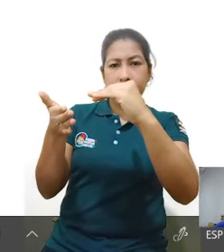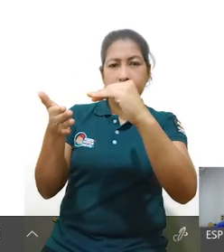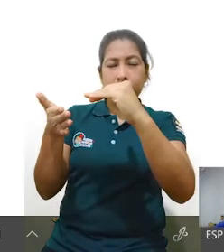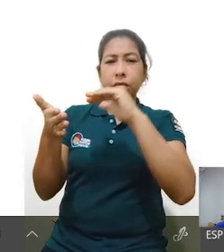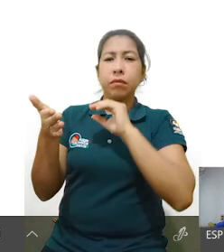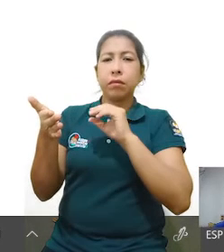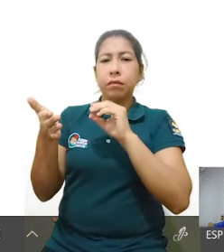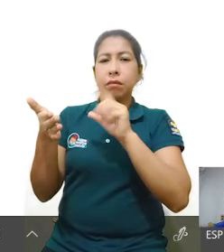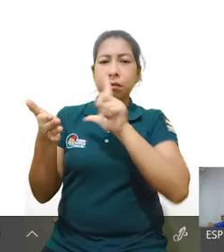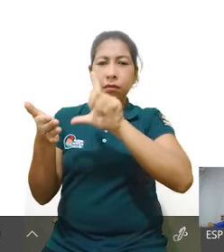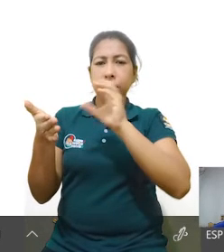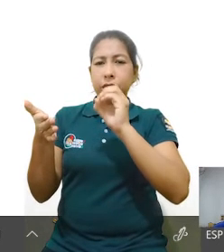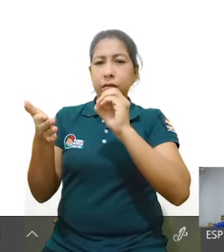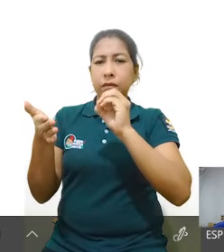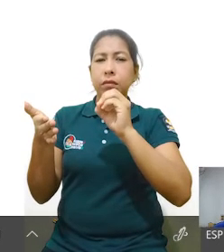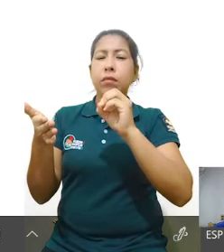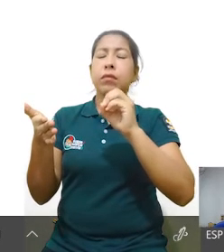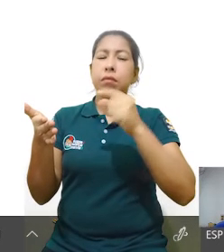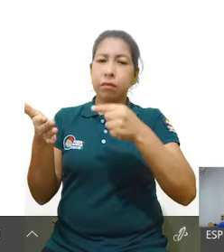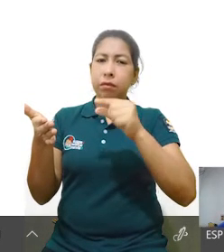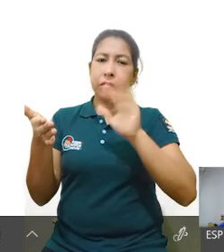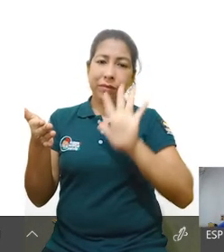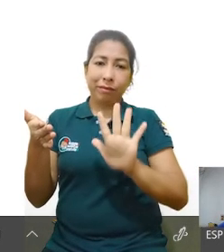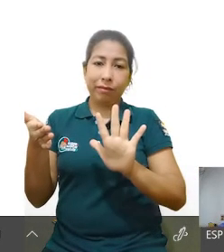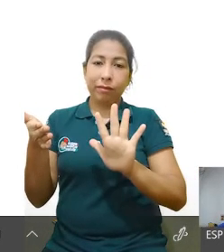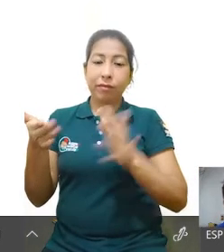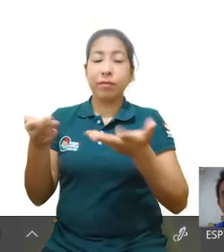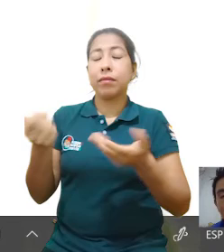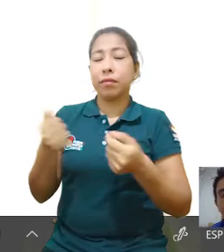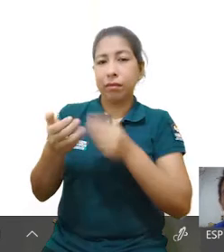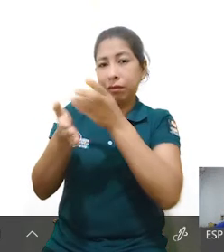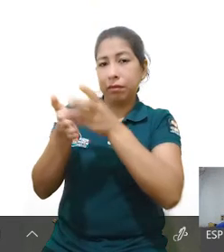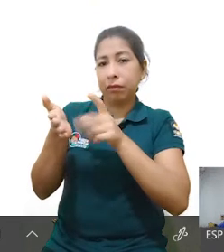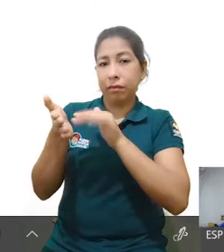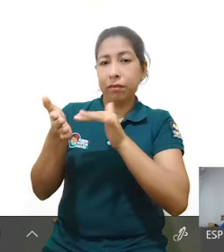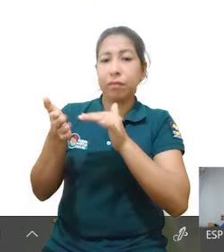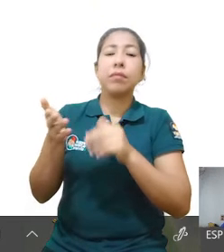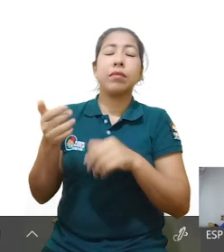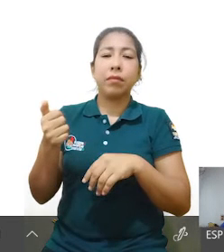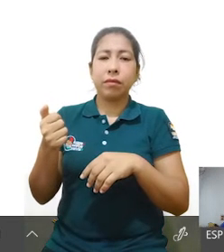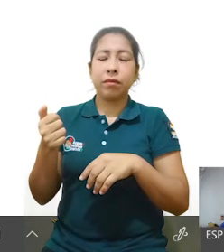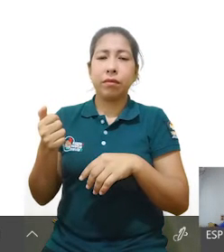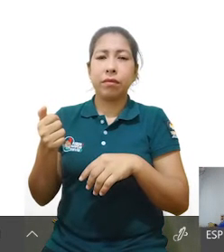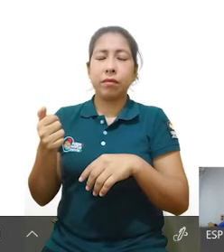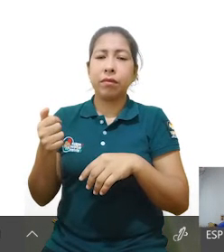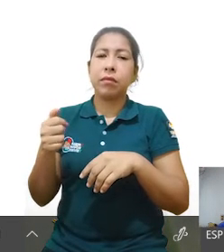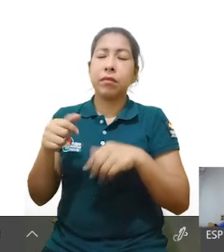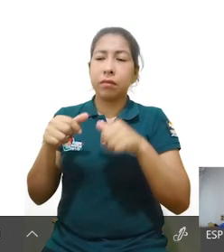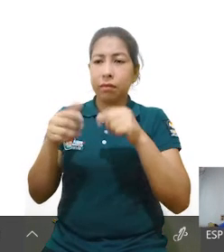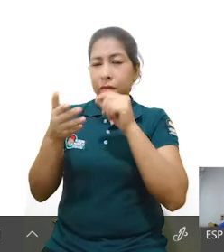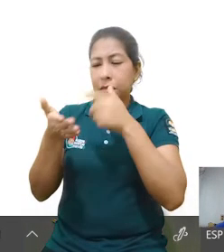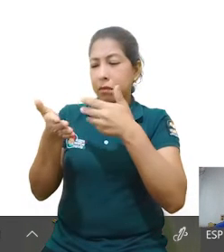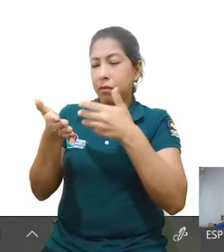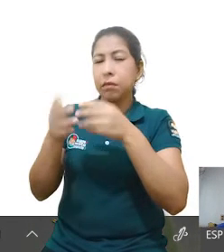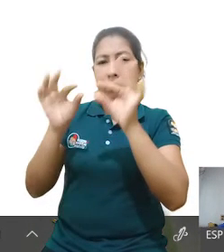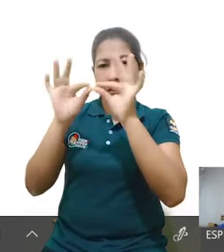dividido entre logaritmo de 5, es decir, logaritmo del argumento entre logaritmo de su base. De esta forma